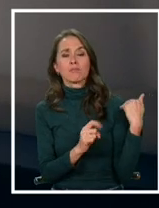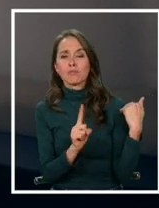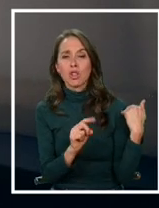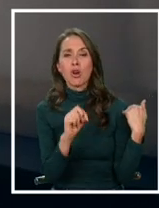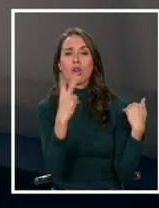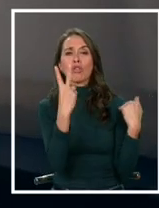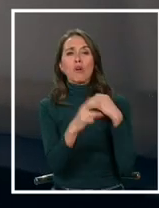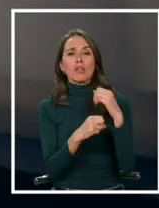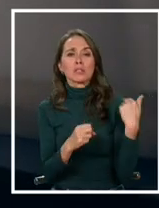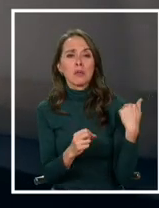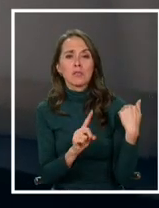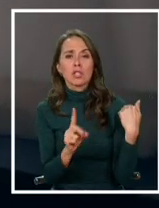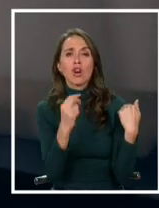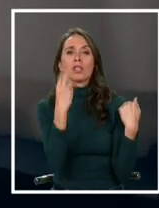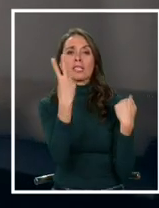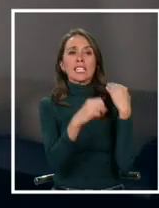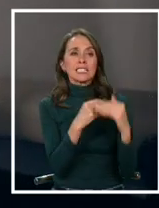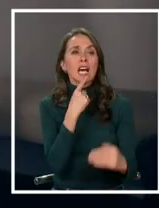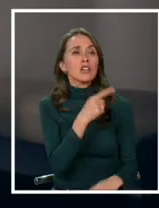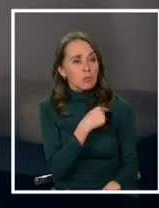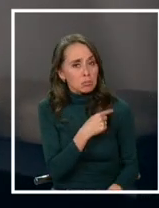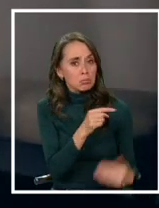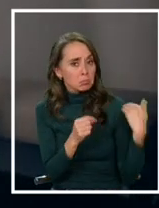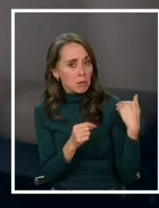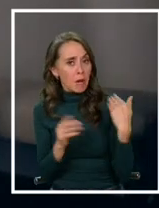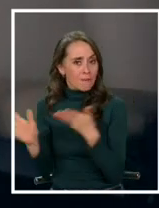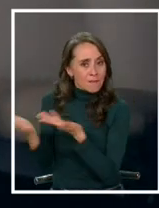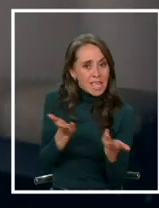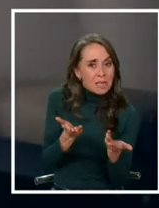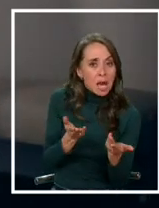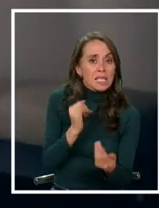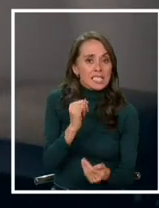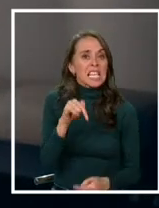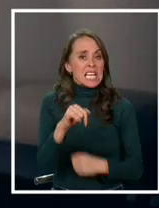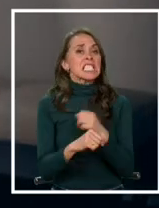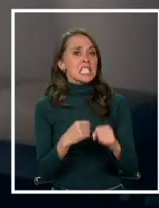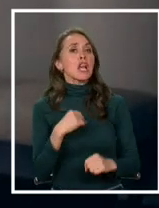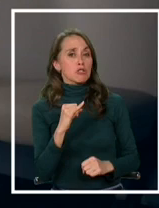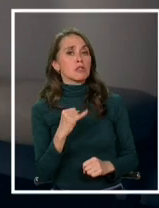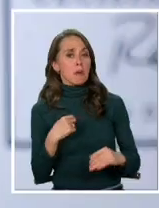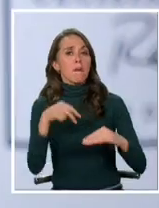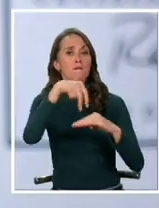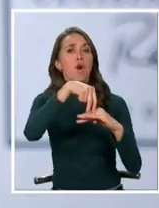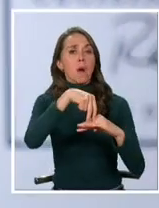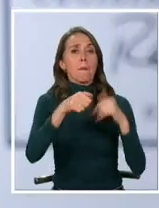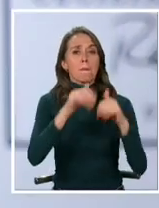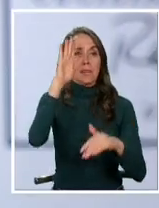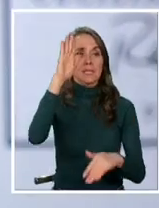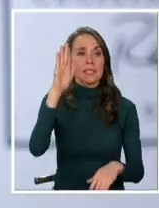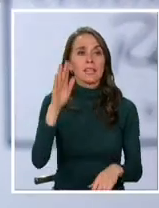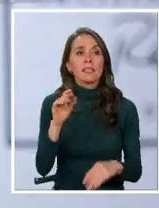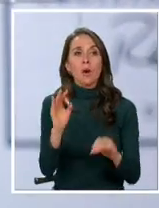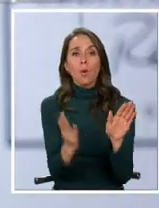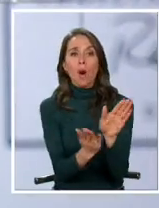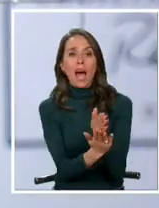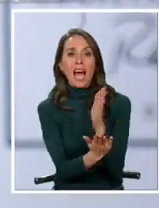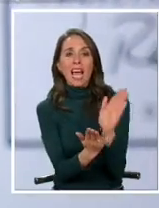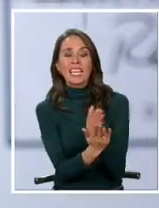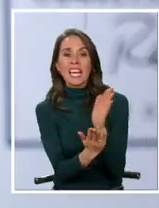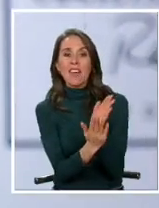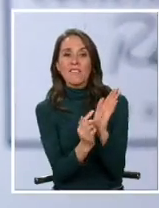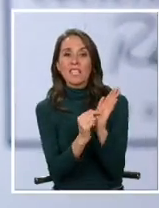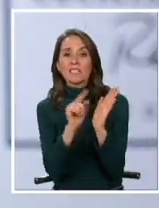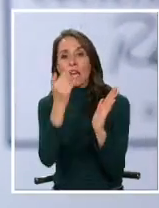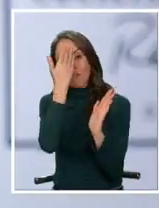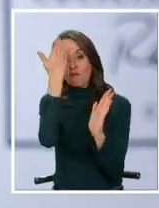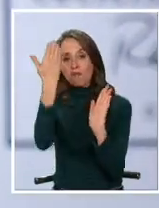y de repente ese año s dijo este año me voy a presentar estoy lo cubría una revista que era de